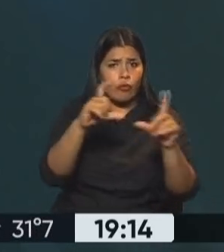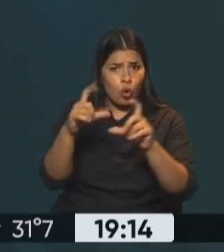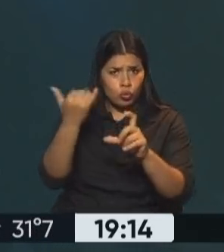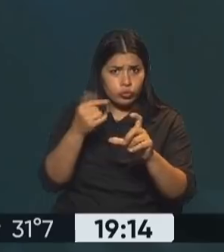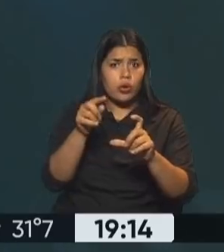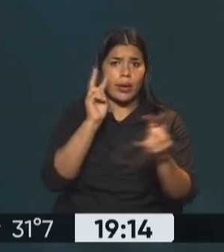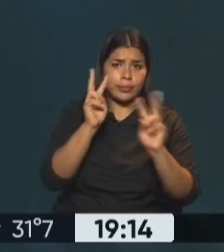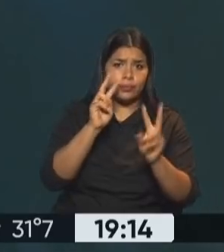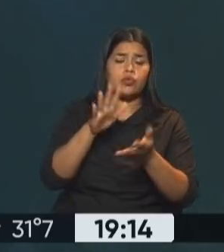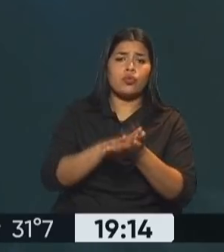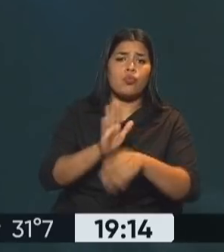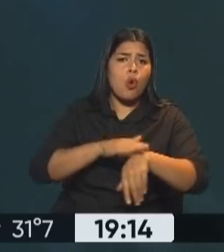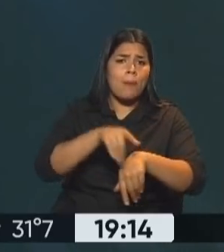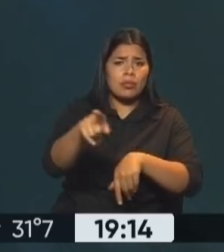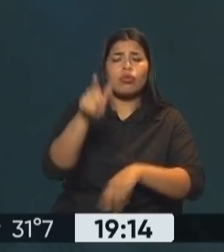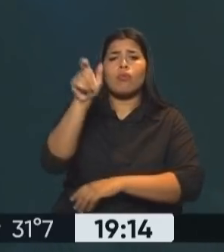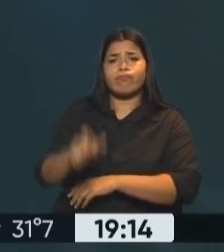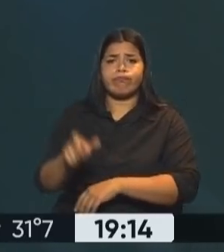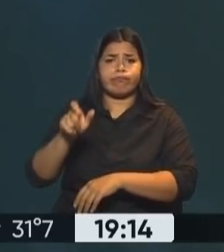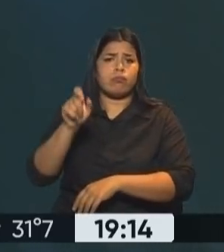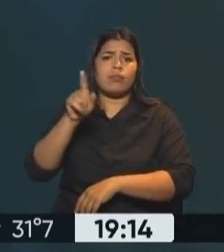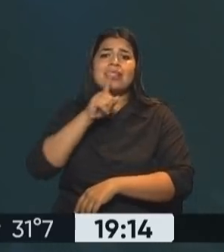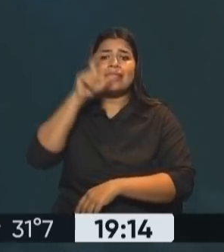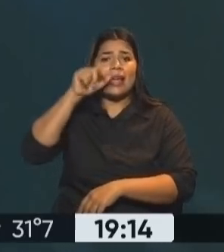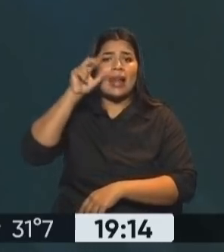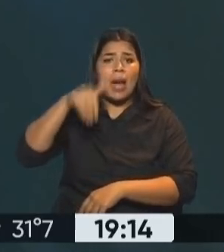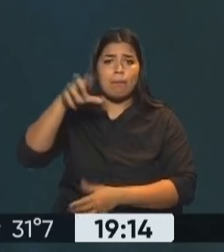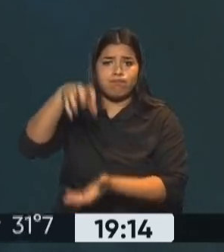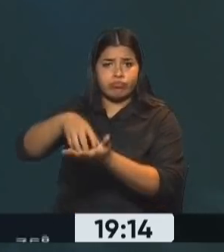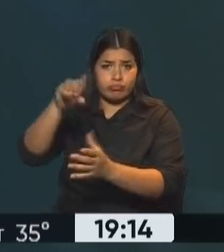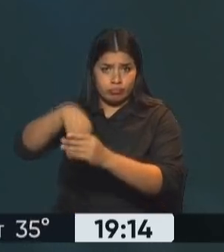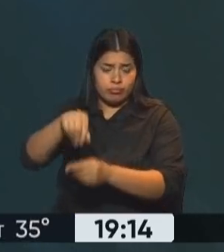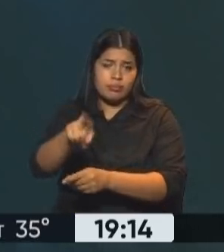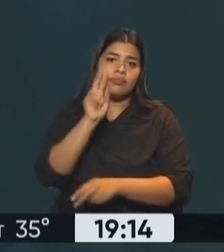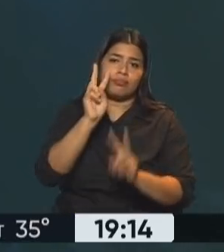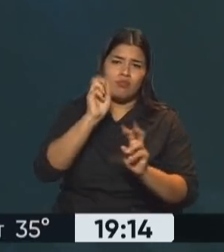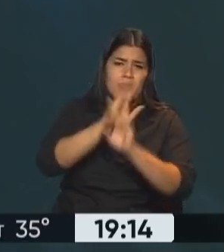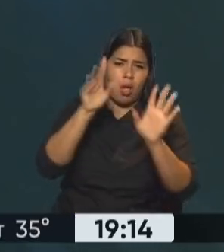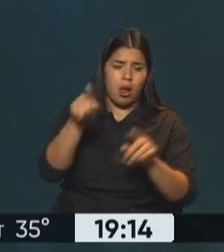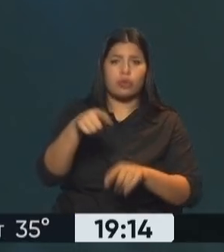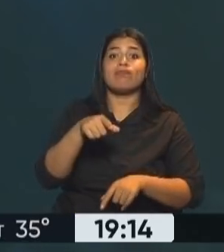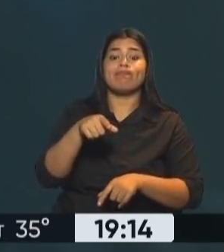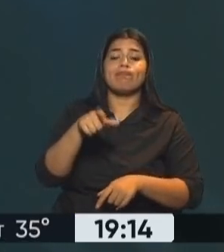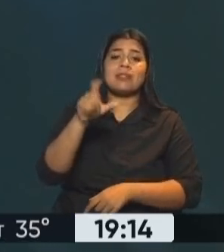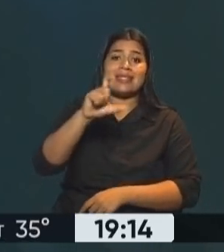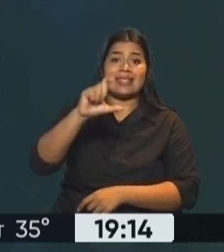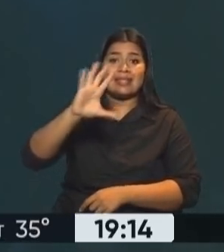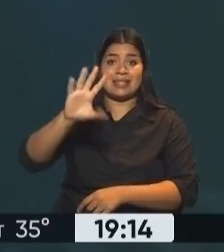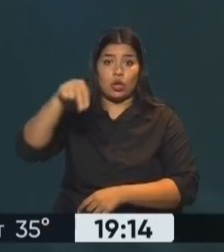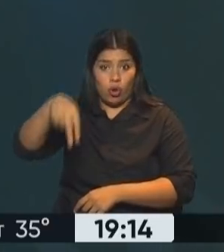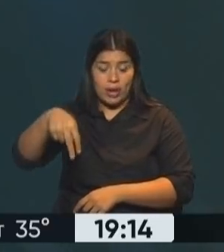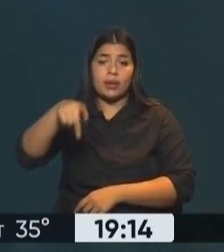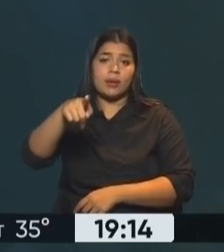incluso de un reportero de Telam que muestra con claridad cómo toma un micrófono del equipo de C5N